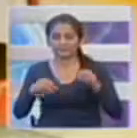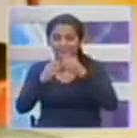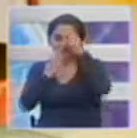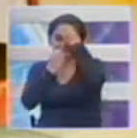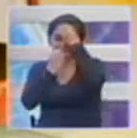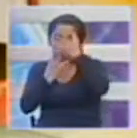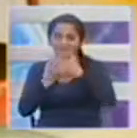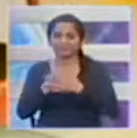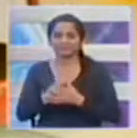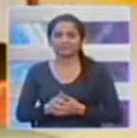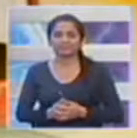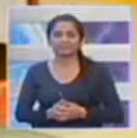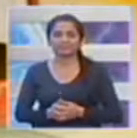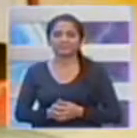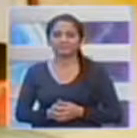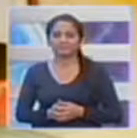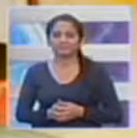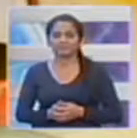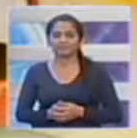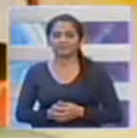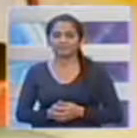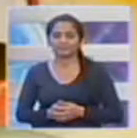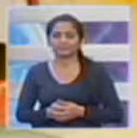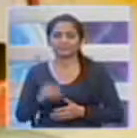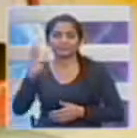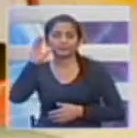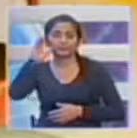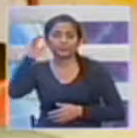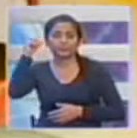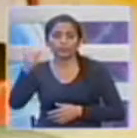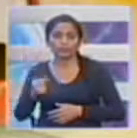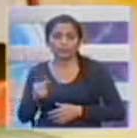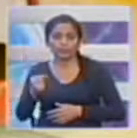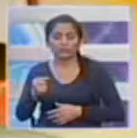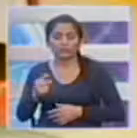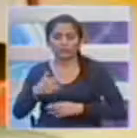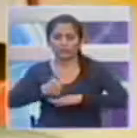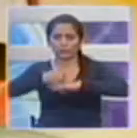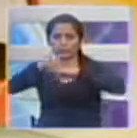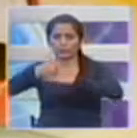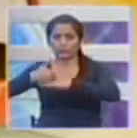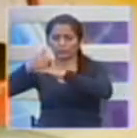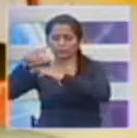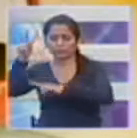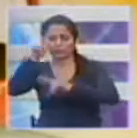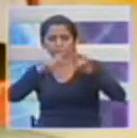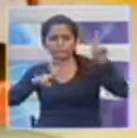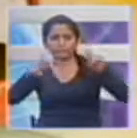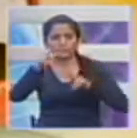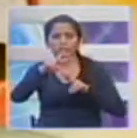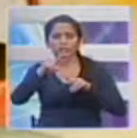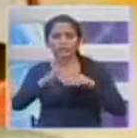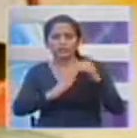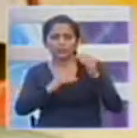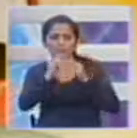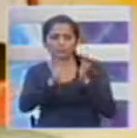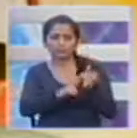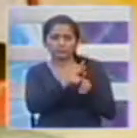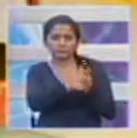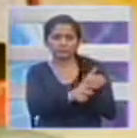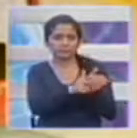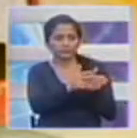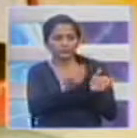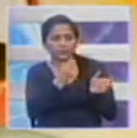Las autoridades encargadas de la construcción del tranvía recorrieron las obras del proyecto para constatar los avances y